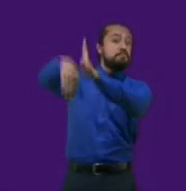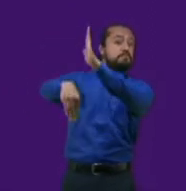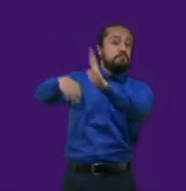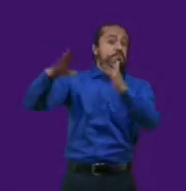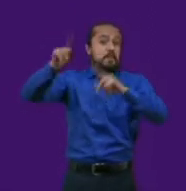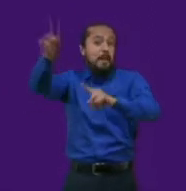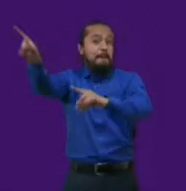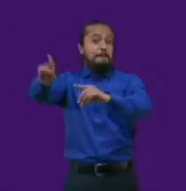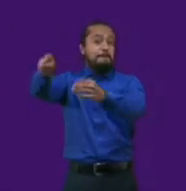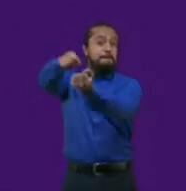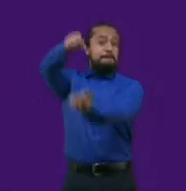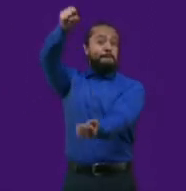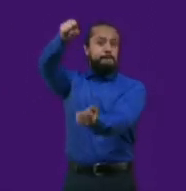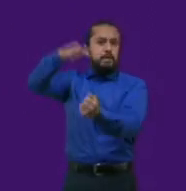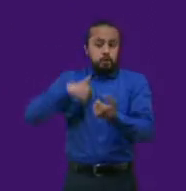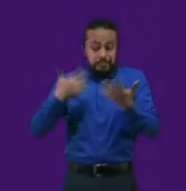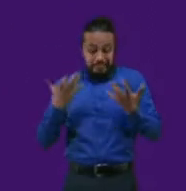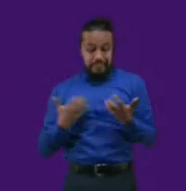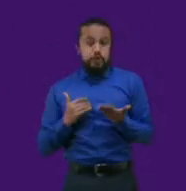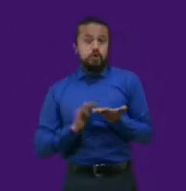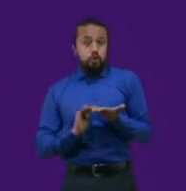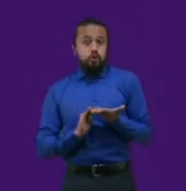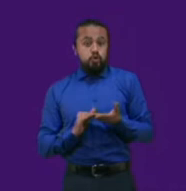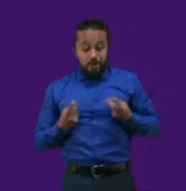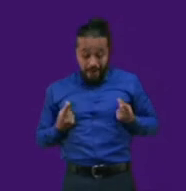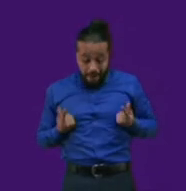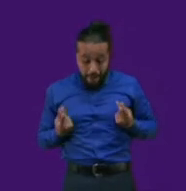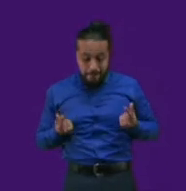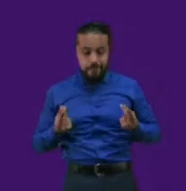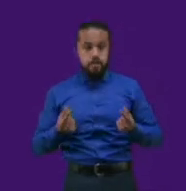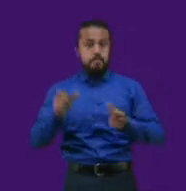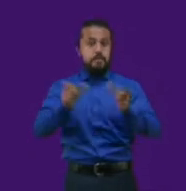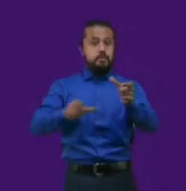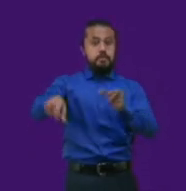llevarle a esos usuarios, que se la quiere llevar lo más rápido posible.